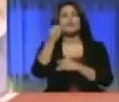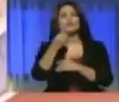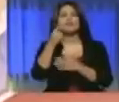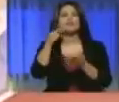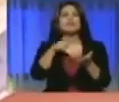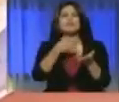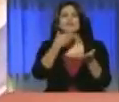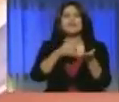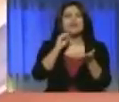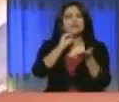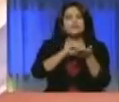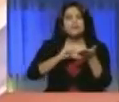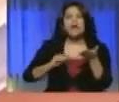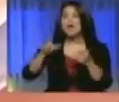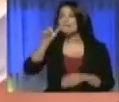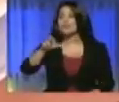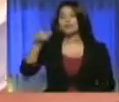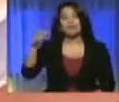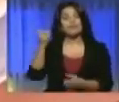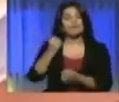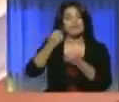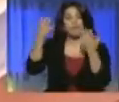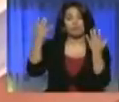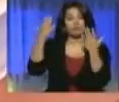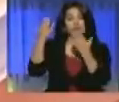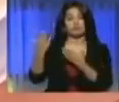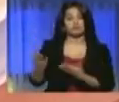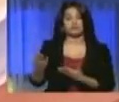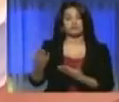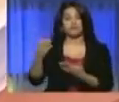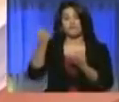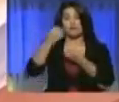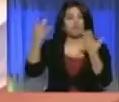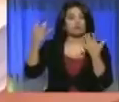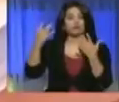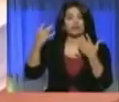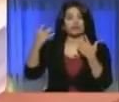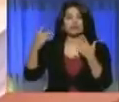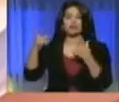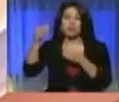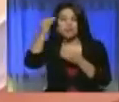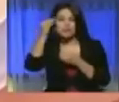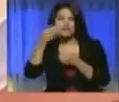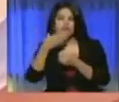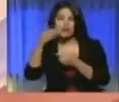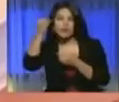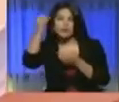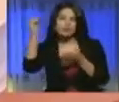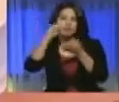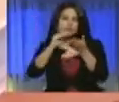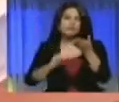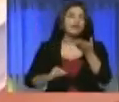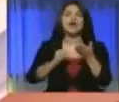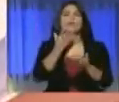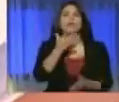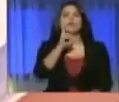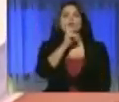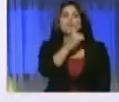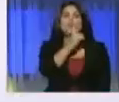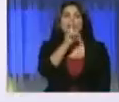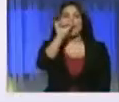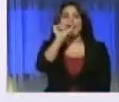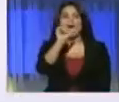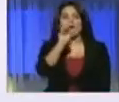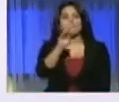de personalidades de todas las épocas, de Abel Santa María, el